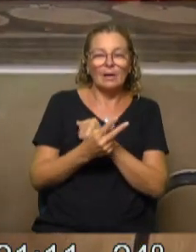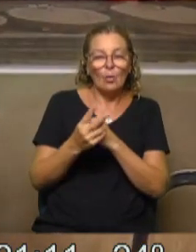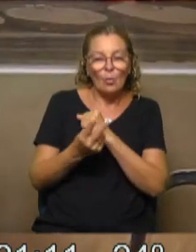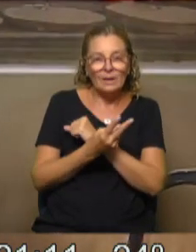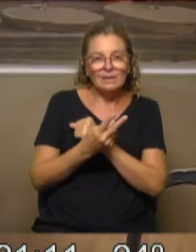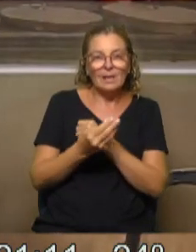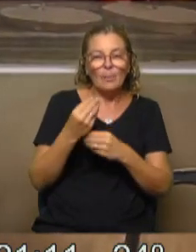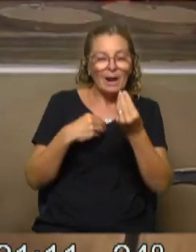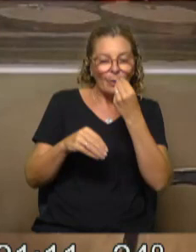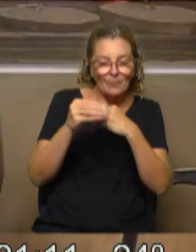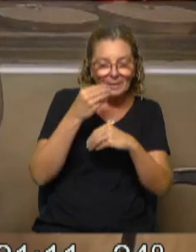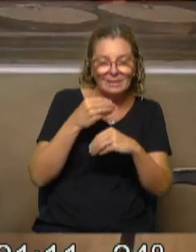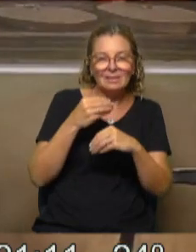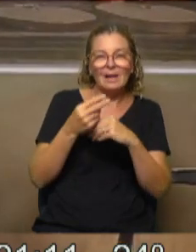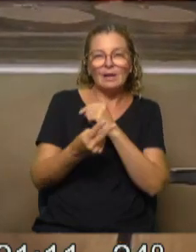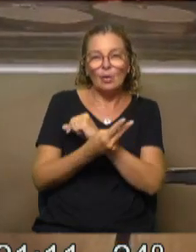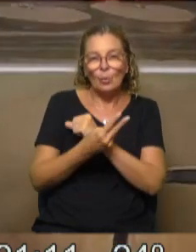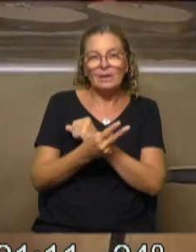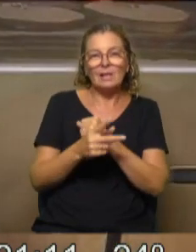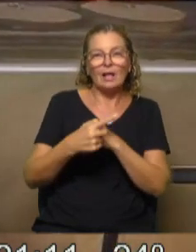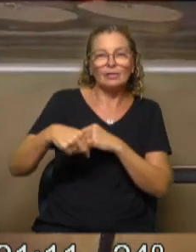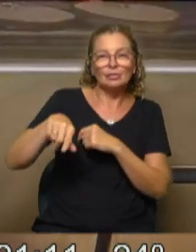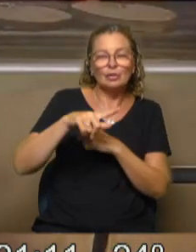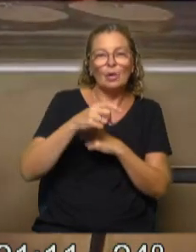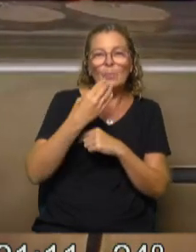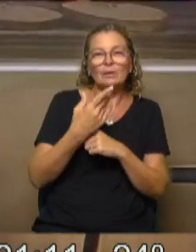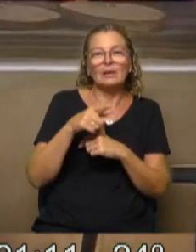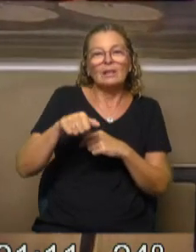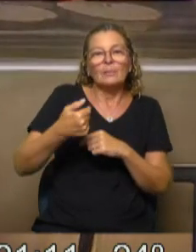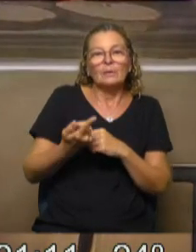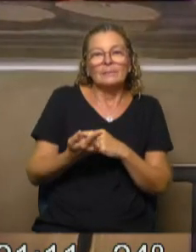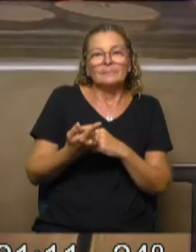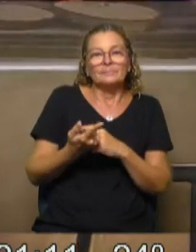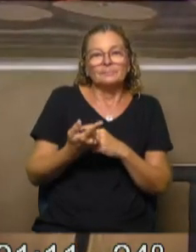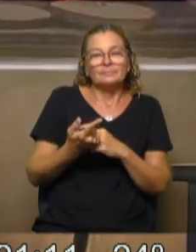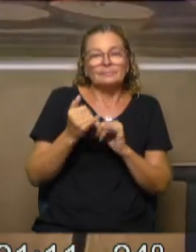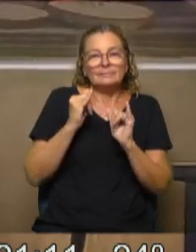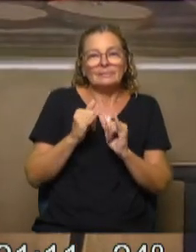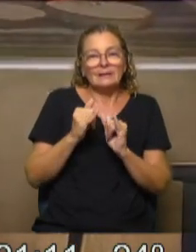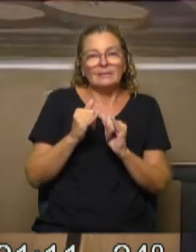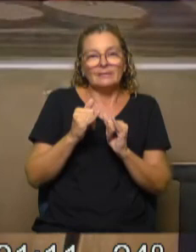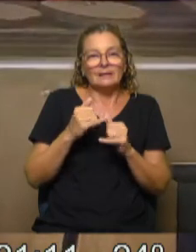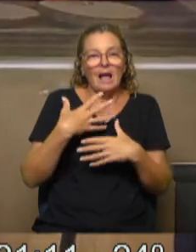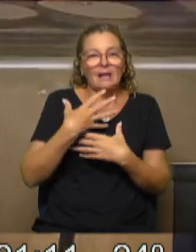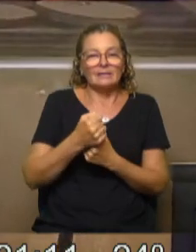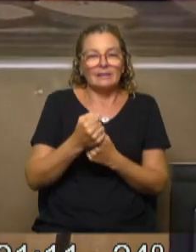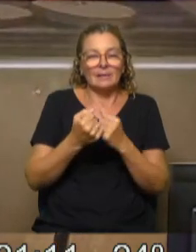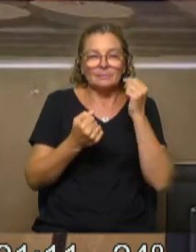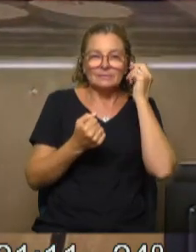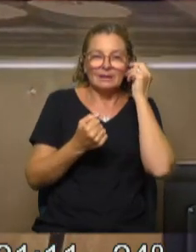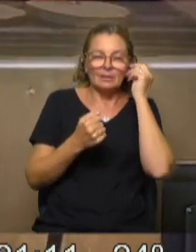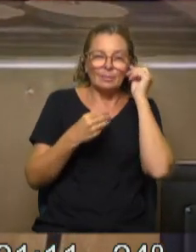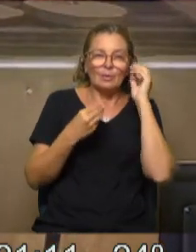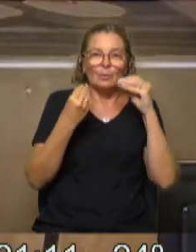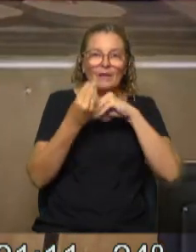por su alimentación, por su seguridad, porque, bueno, luego sean bien adoptados para que tengan una